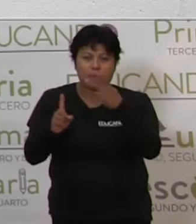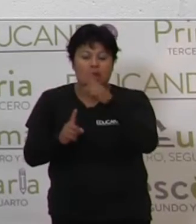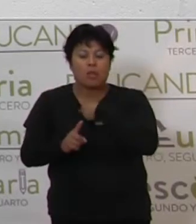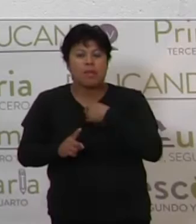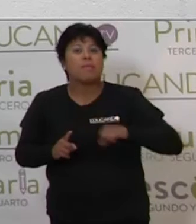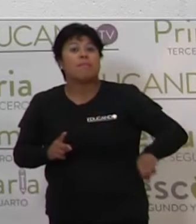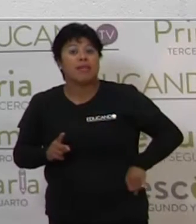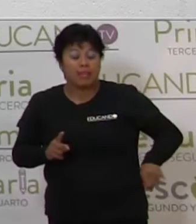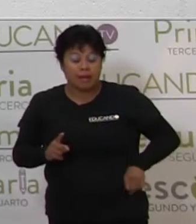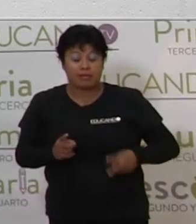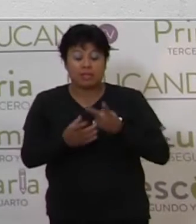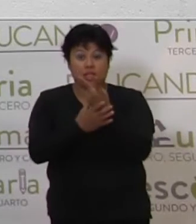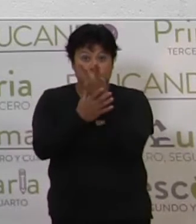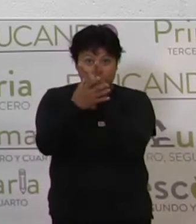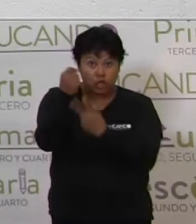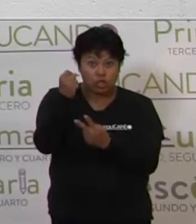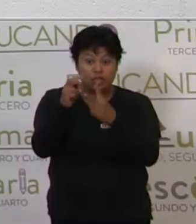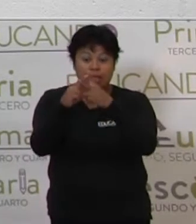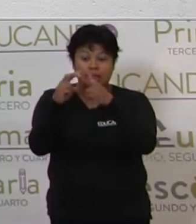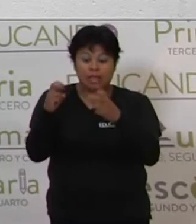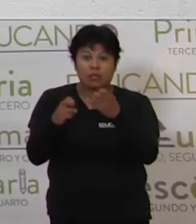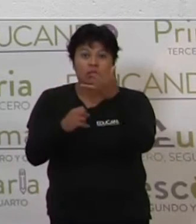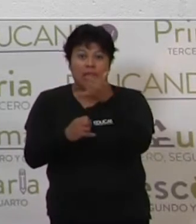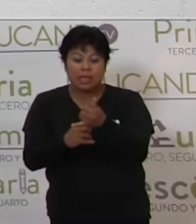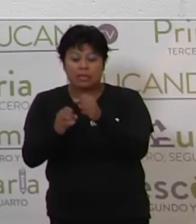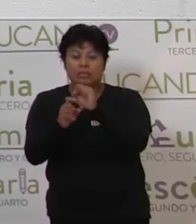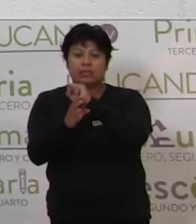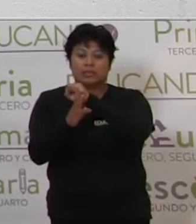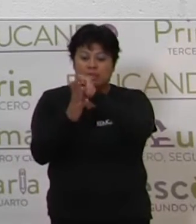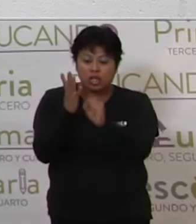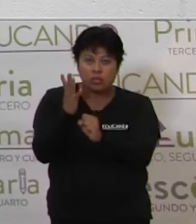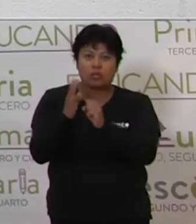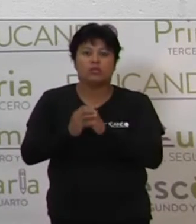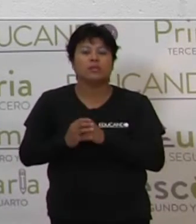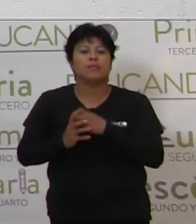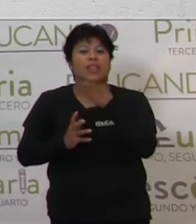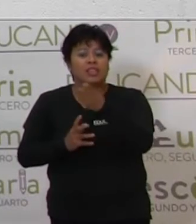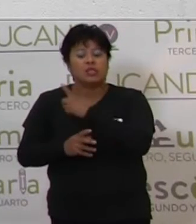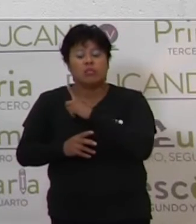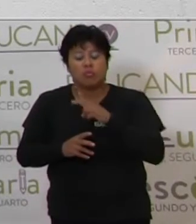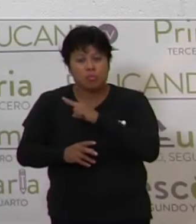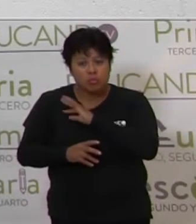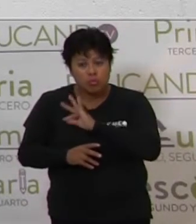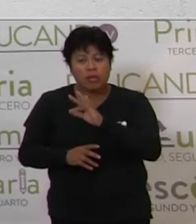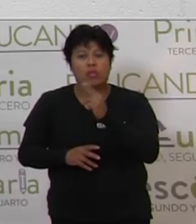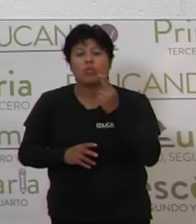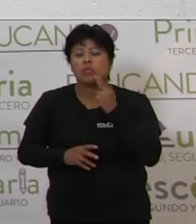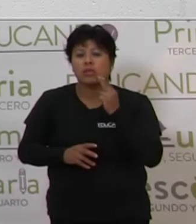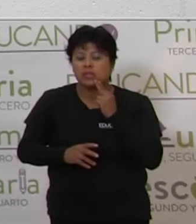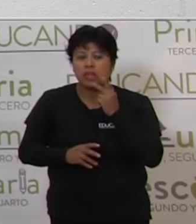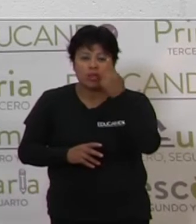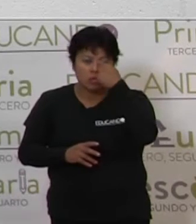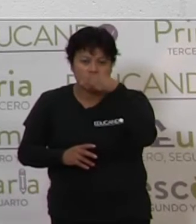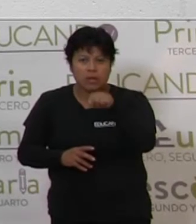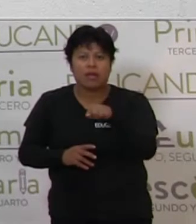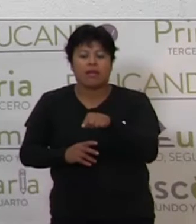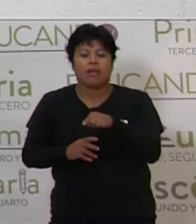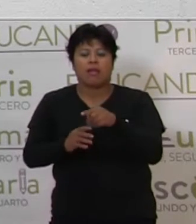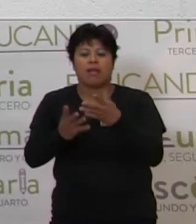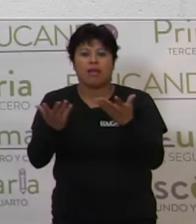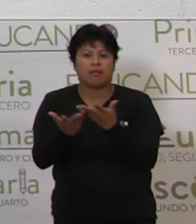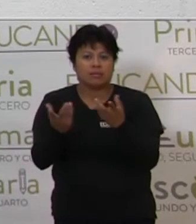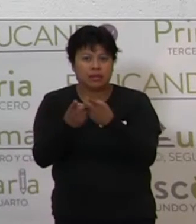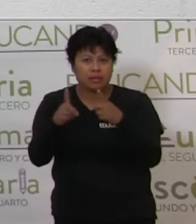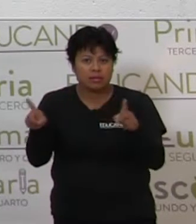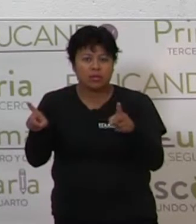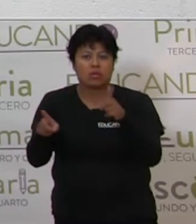me interesa que estos dos recursos, los adjetivos y los sinónimos, sean utilizados para